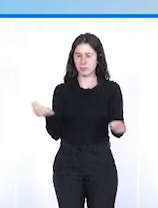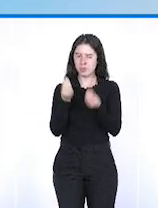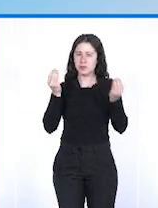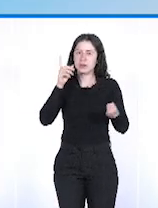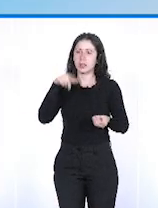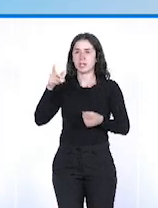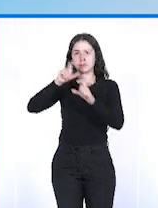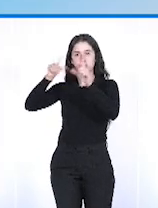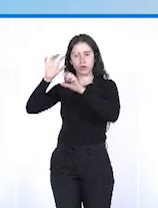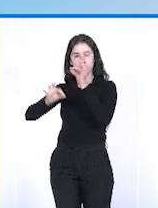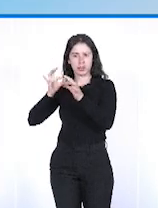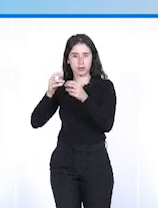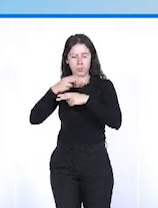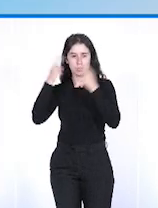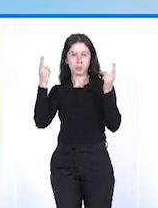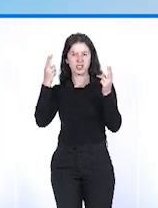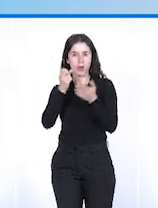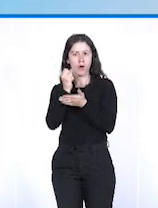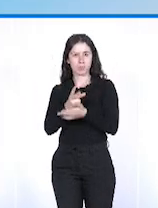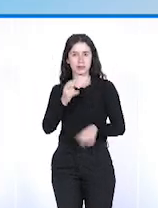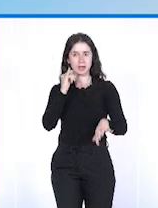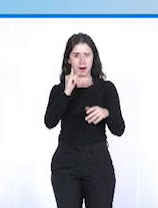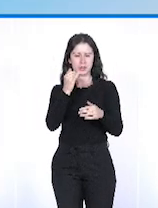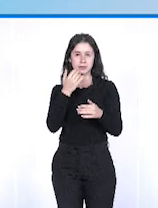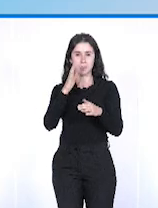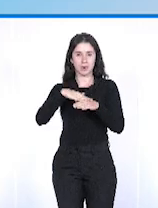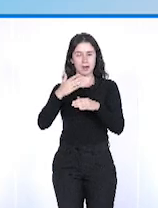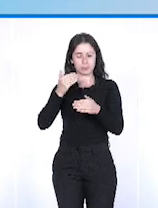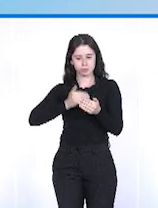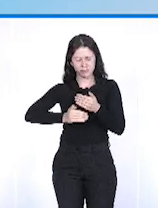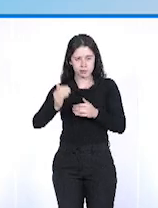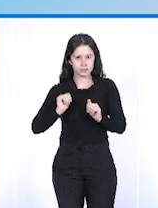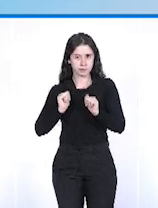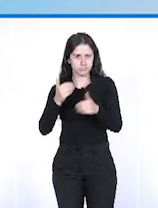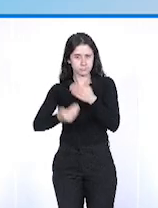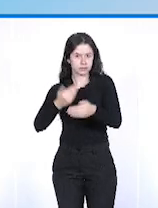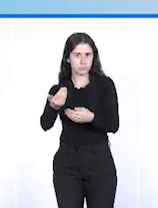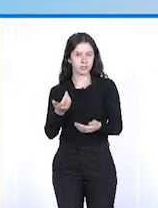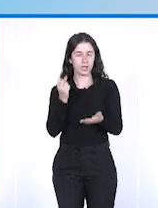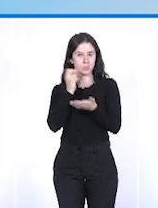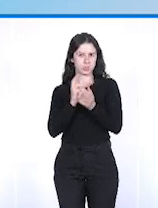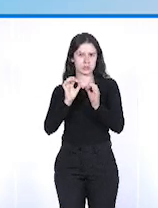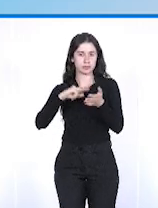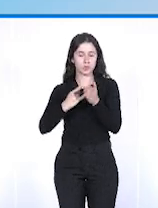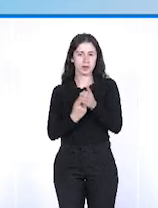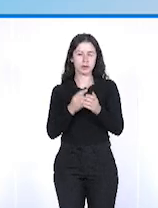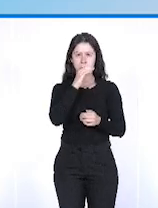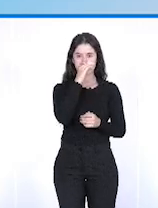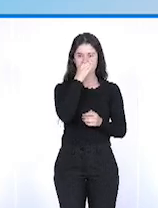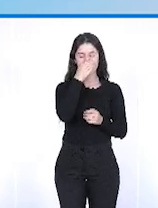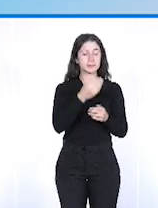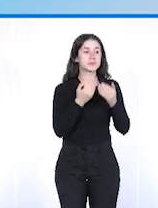administraciones públicas en en seguir adelante no y apostar por por este modelo muy bien